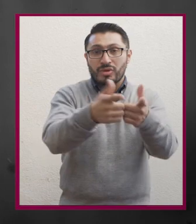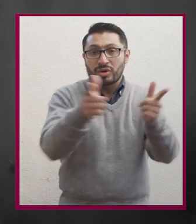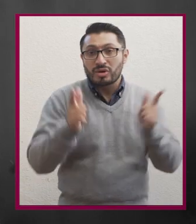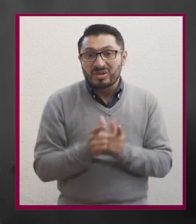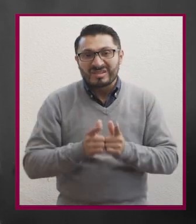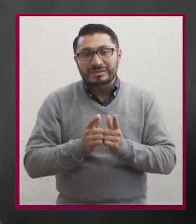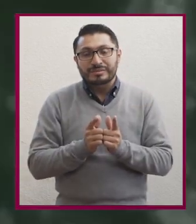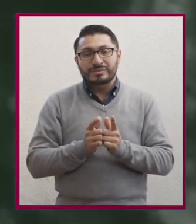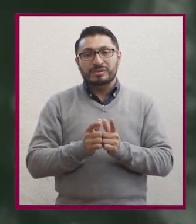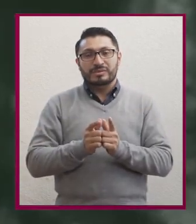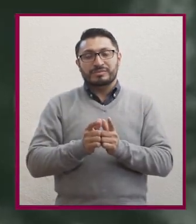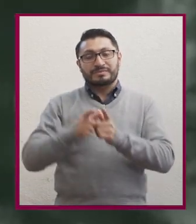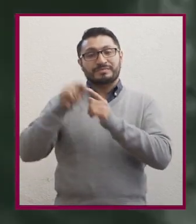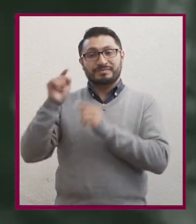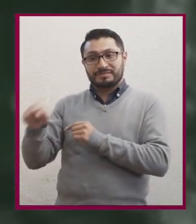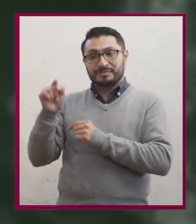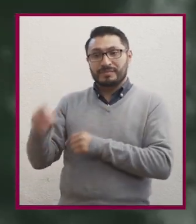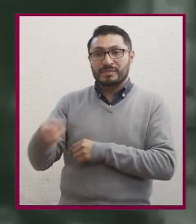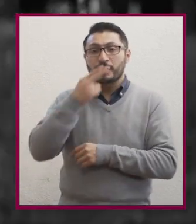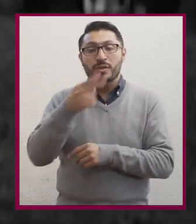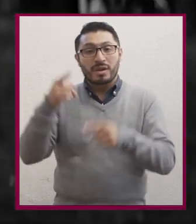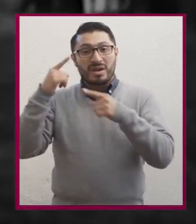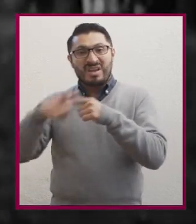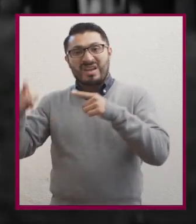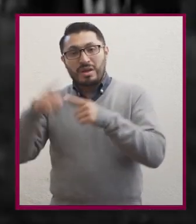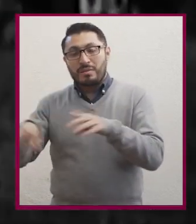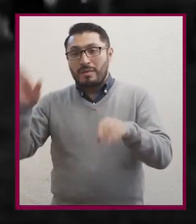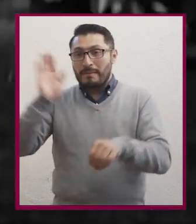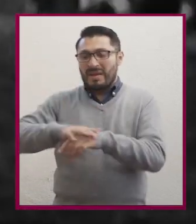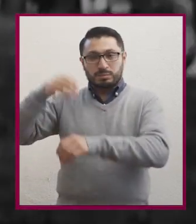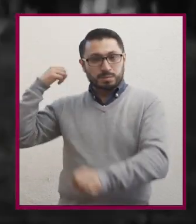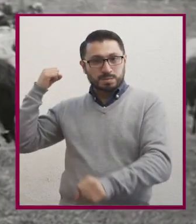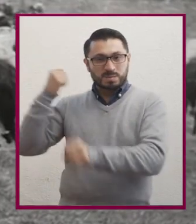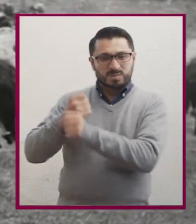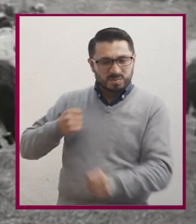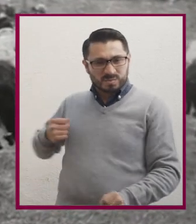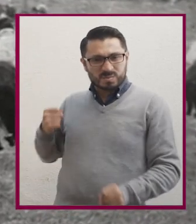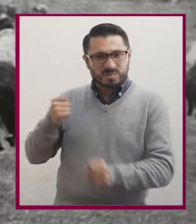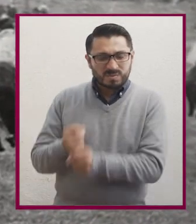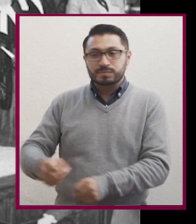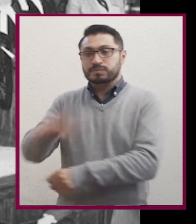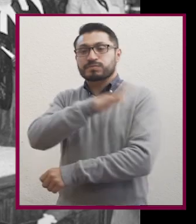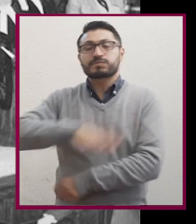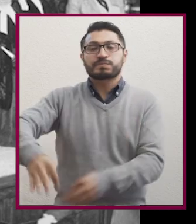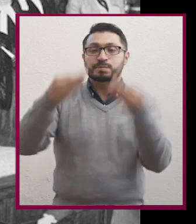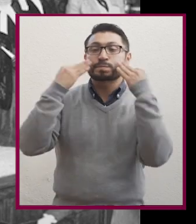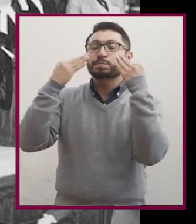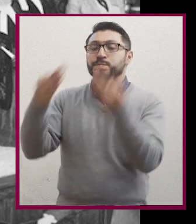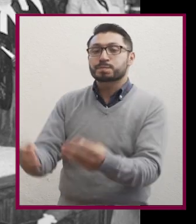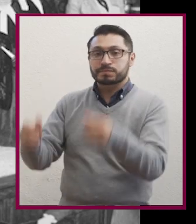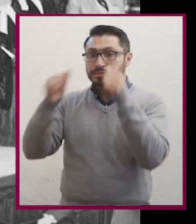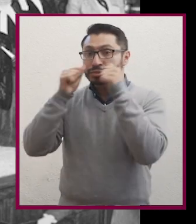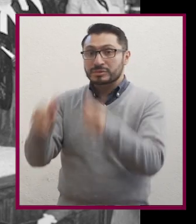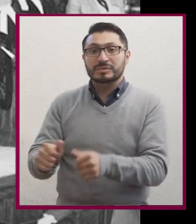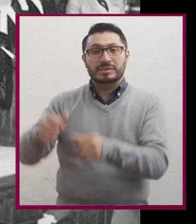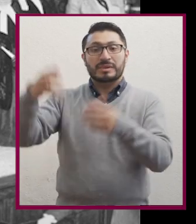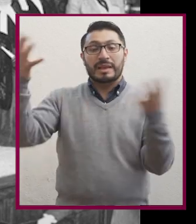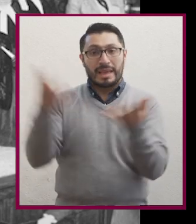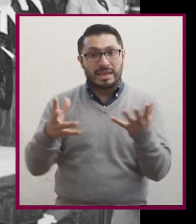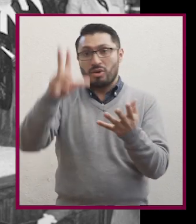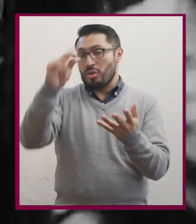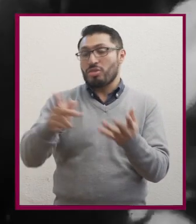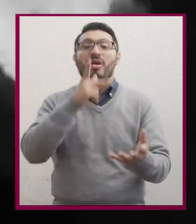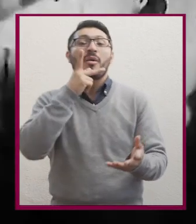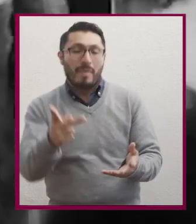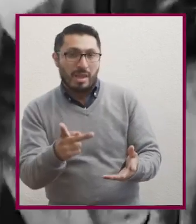las Suffragettes. Ellas utilizaron estrategias más combativas para que la gente escuchara. Su lema era hechos, no